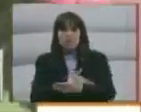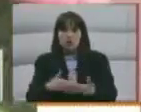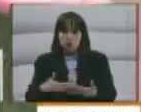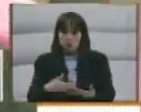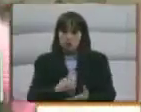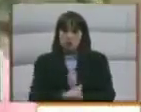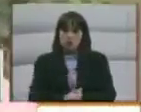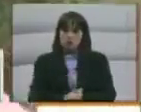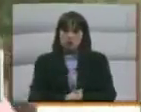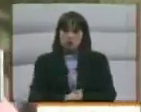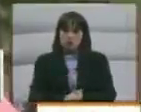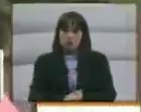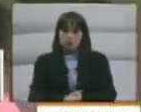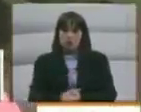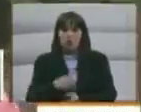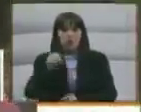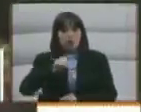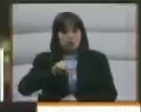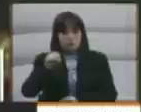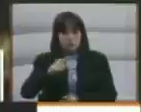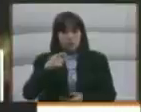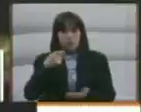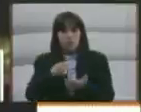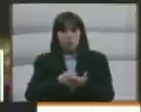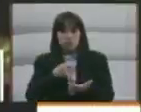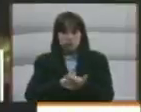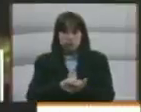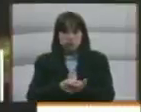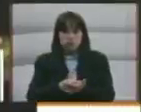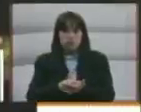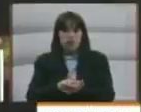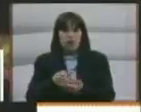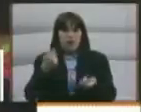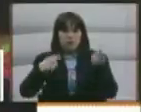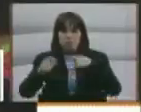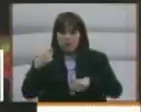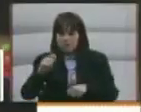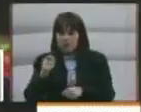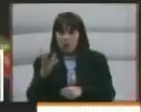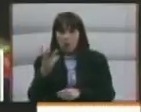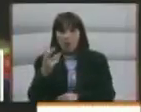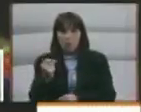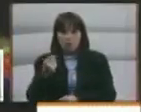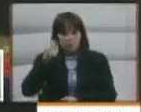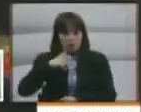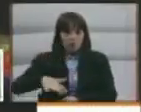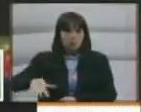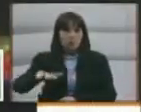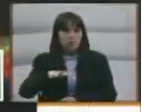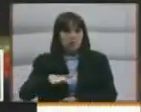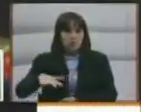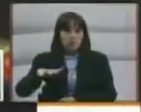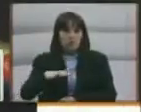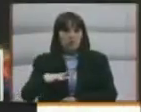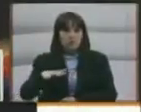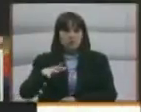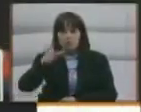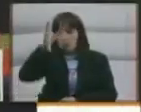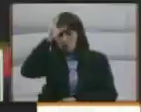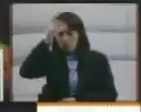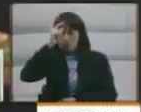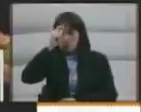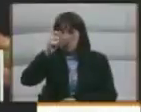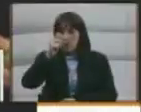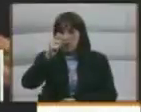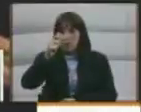intermediario? Sí. ¿En cuánto? Yo le vendo al intermediario en el pueblo de la colonia Tovar y él lo vende